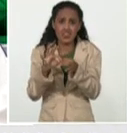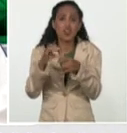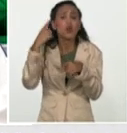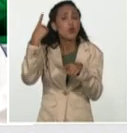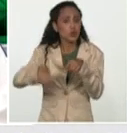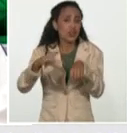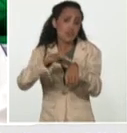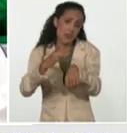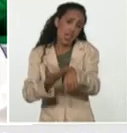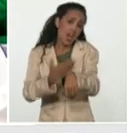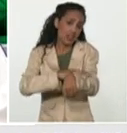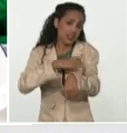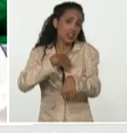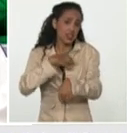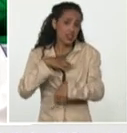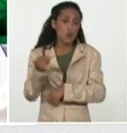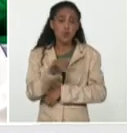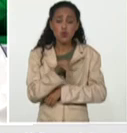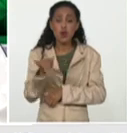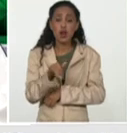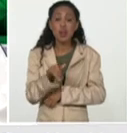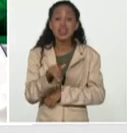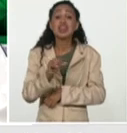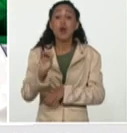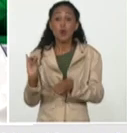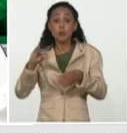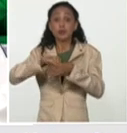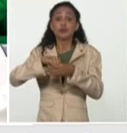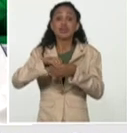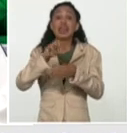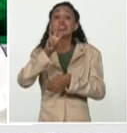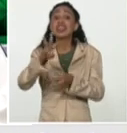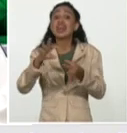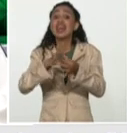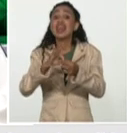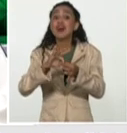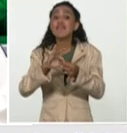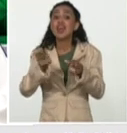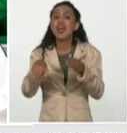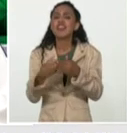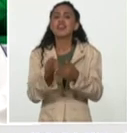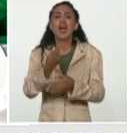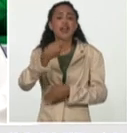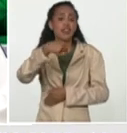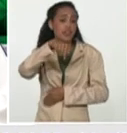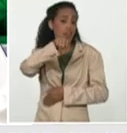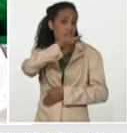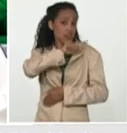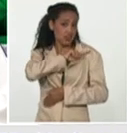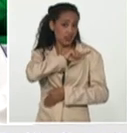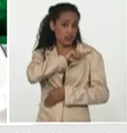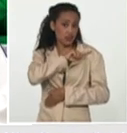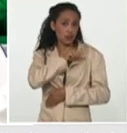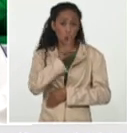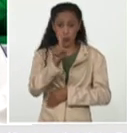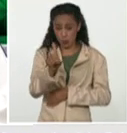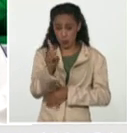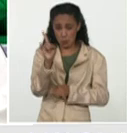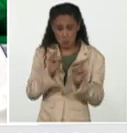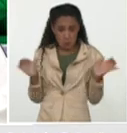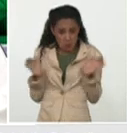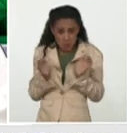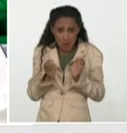también y se incorporan 3 graves en el día de ayer. Un paciente de